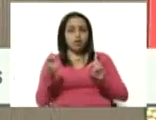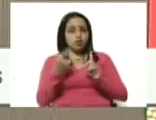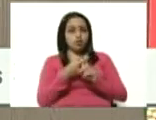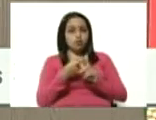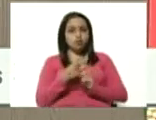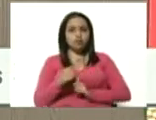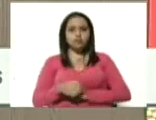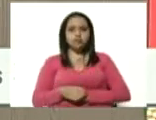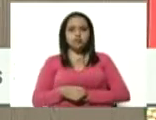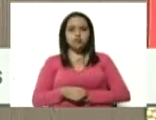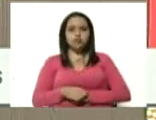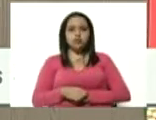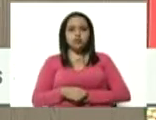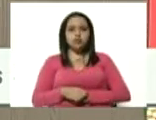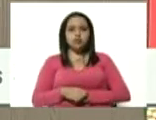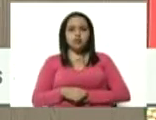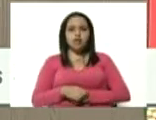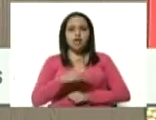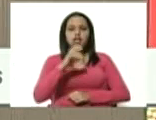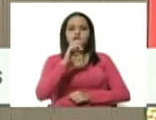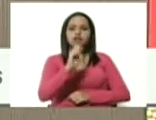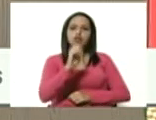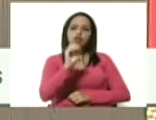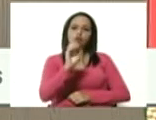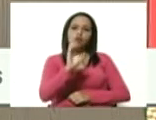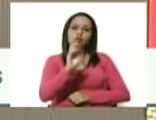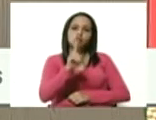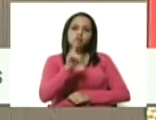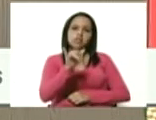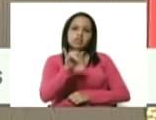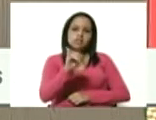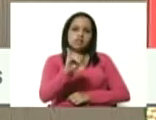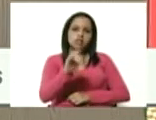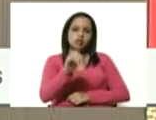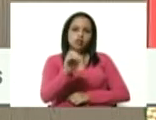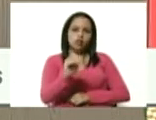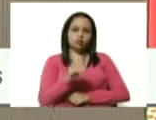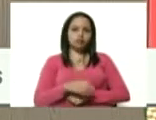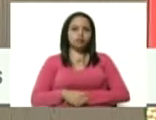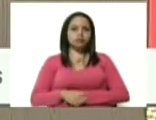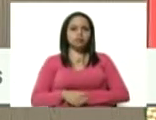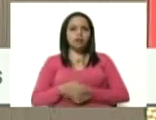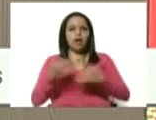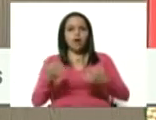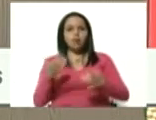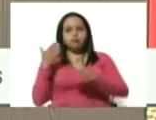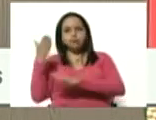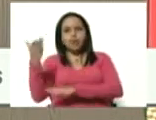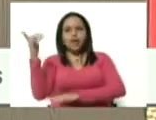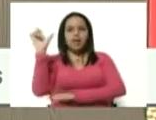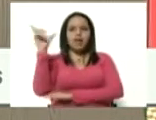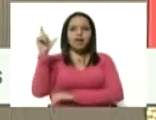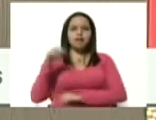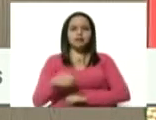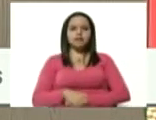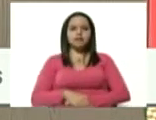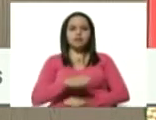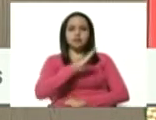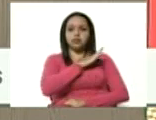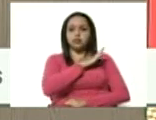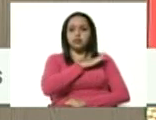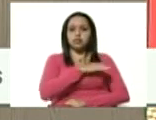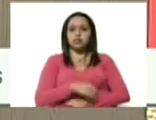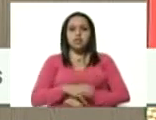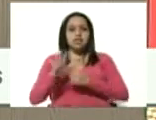el municipio Libertador, en Tocuyito. Después nos vamos al estado Lara, que registra el día de